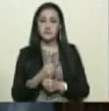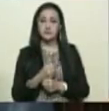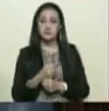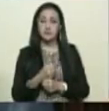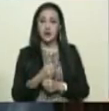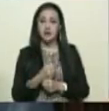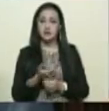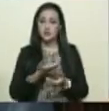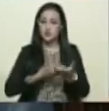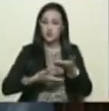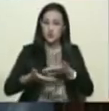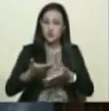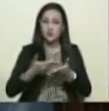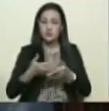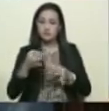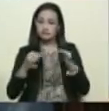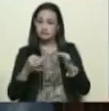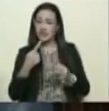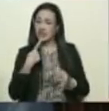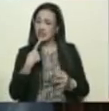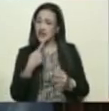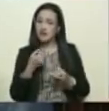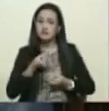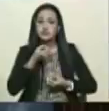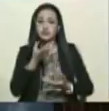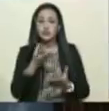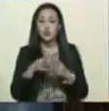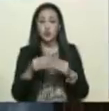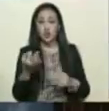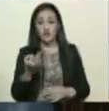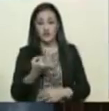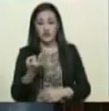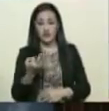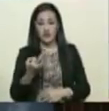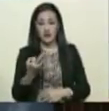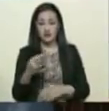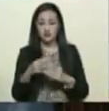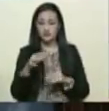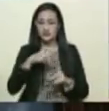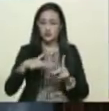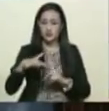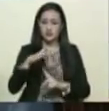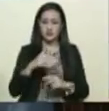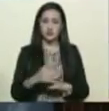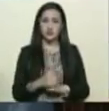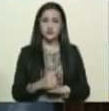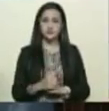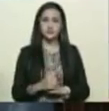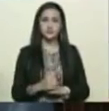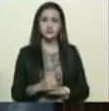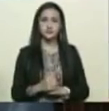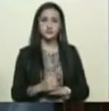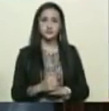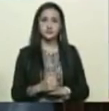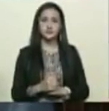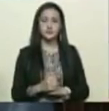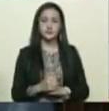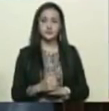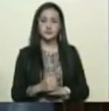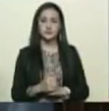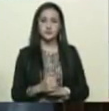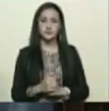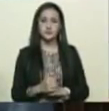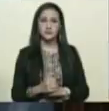colaboren con la justicia y nos diga el alcance de todo esto es a hechos delictivos en los cuales participaron